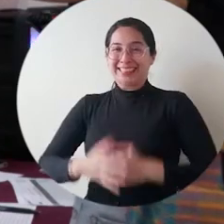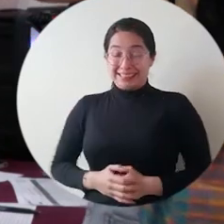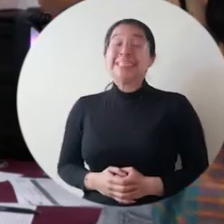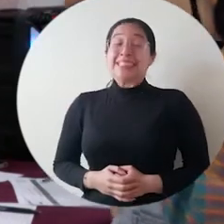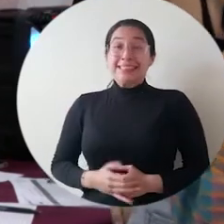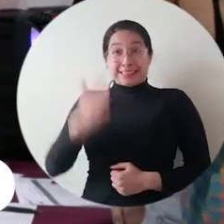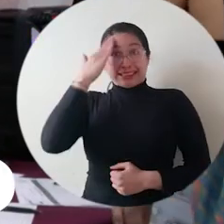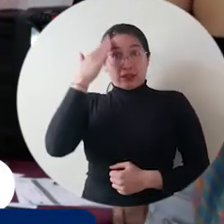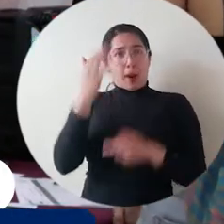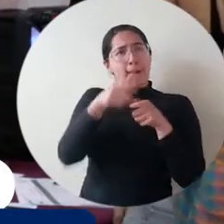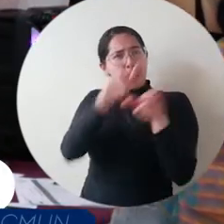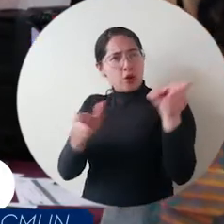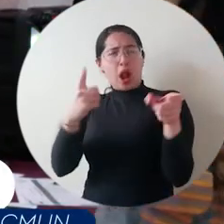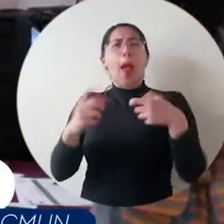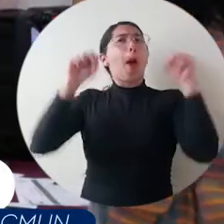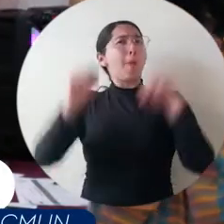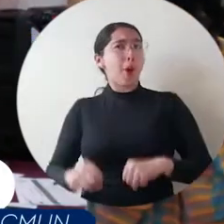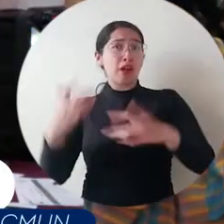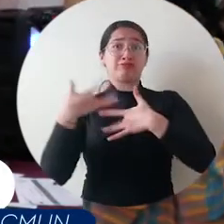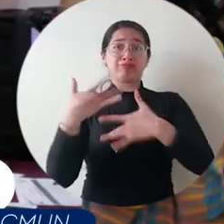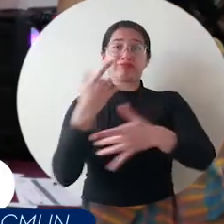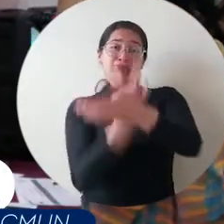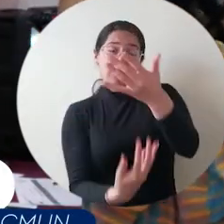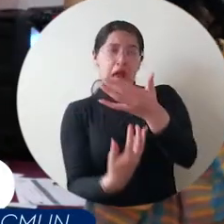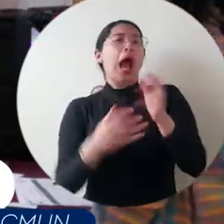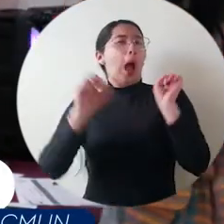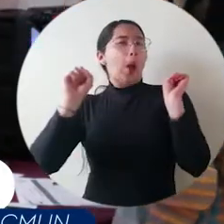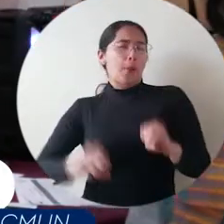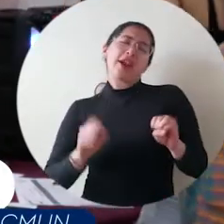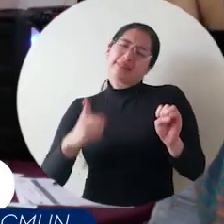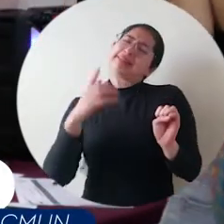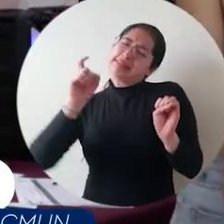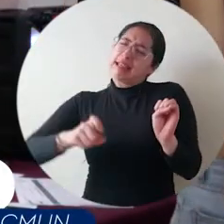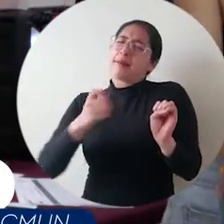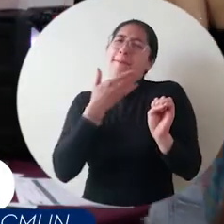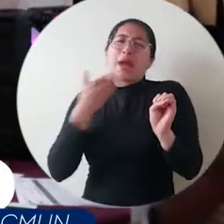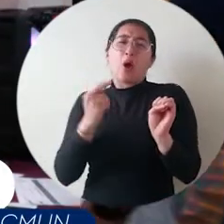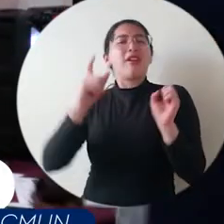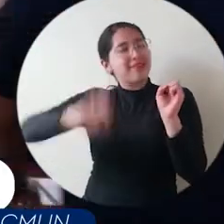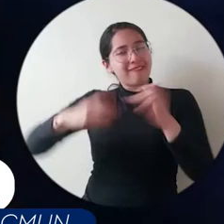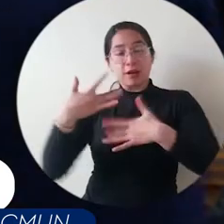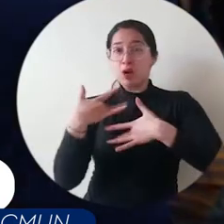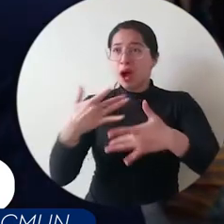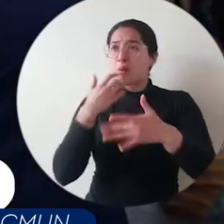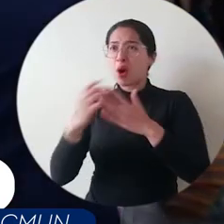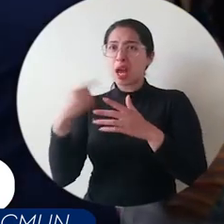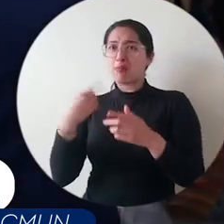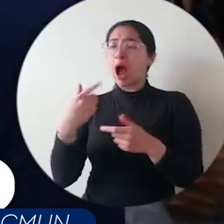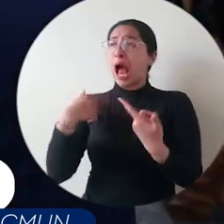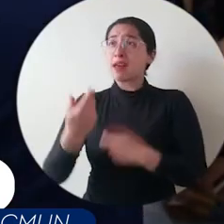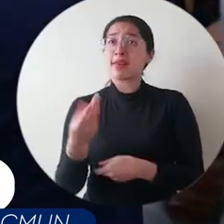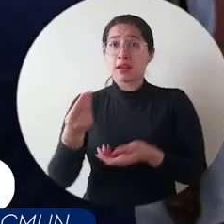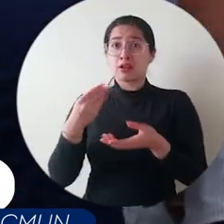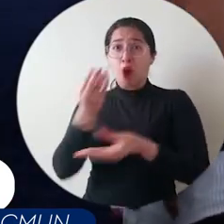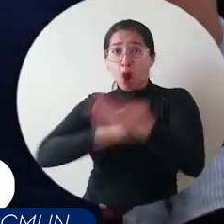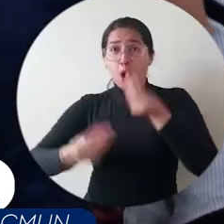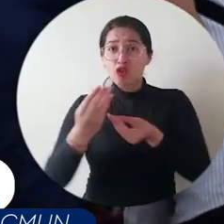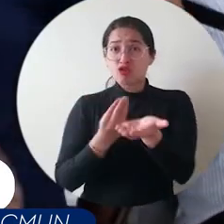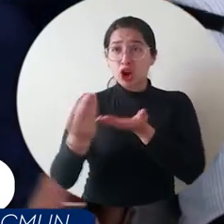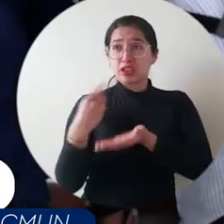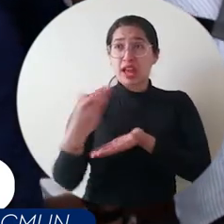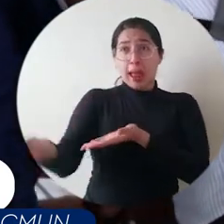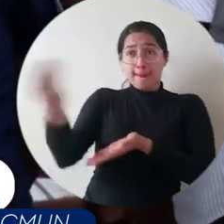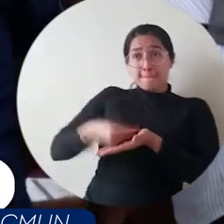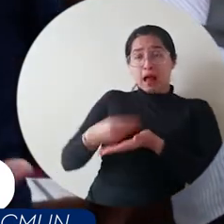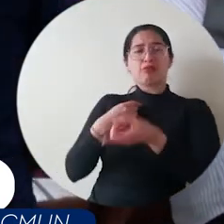Cabe recalcar que toda persona que tenga la posibilidad de donar sangre debería hacerlo de forma voluntaria y no remunerada. Sabemos que las